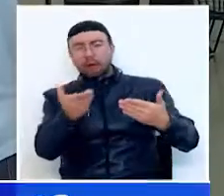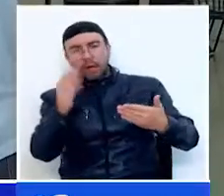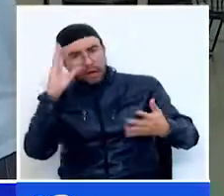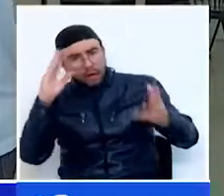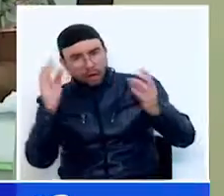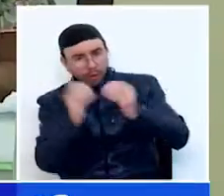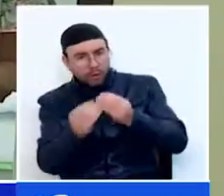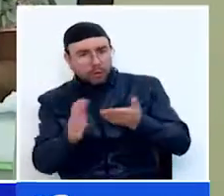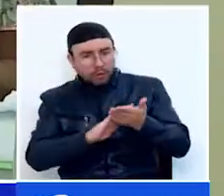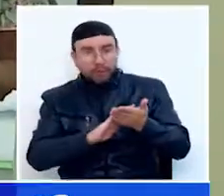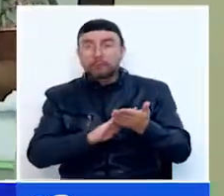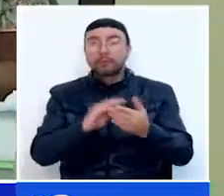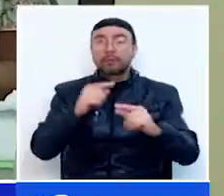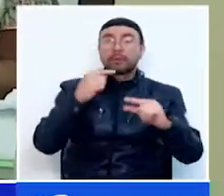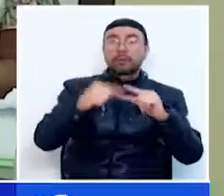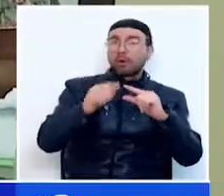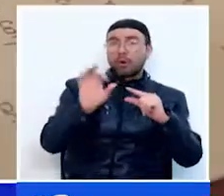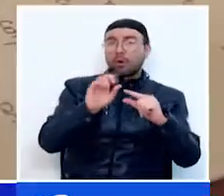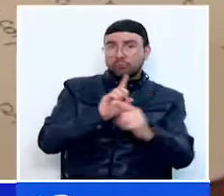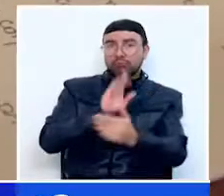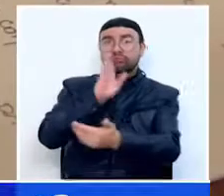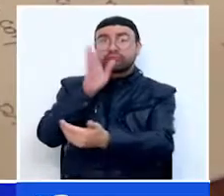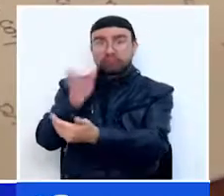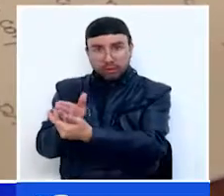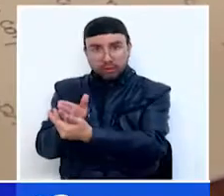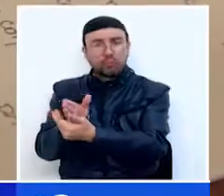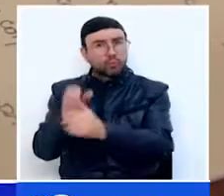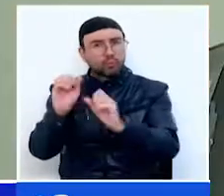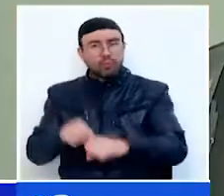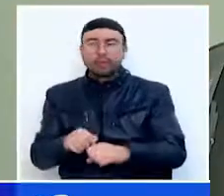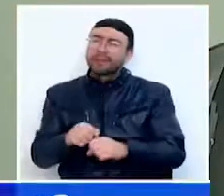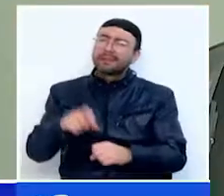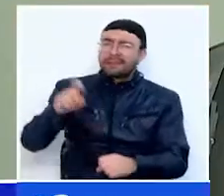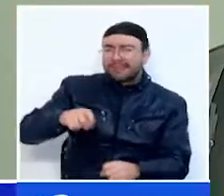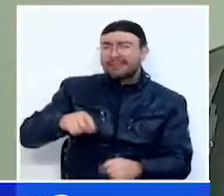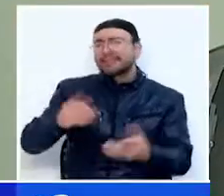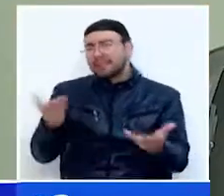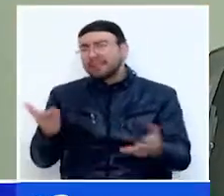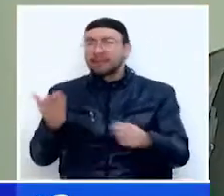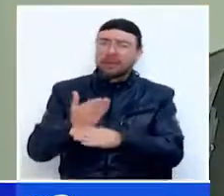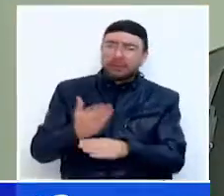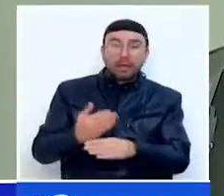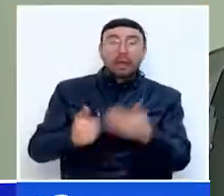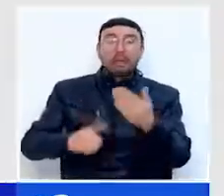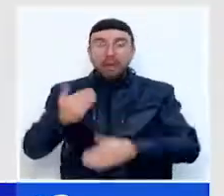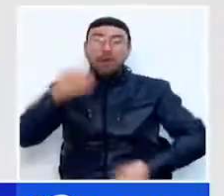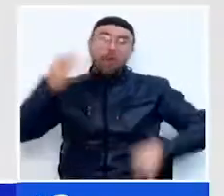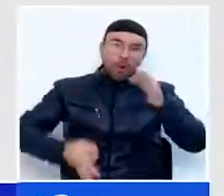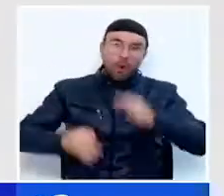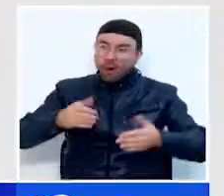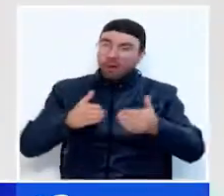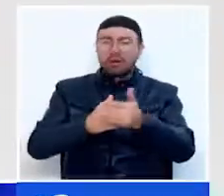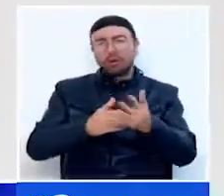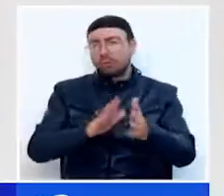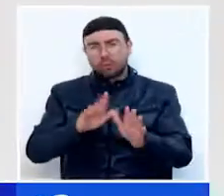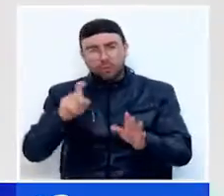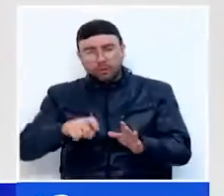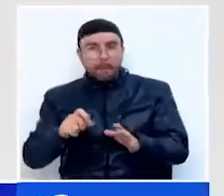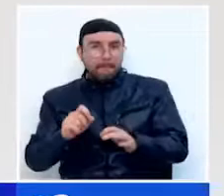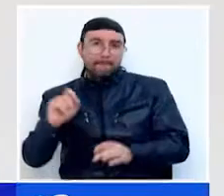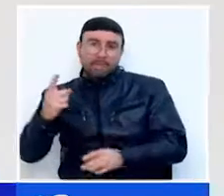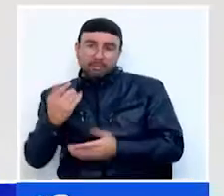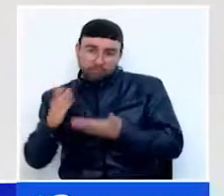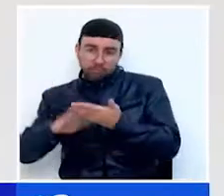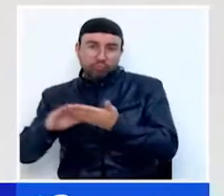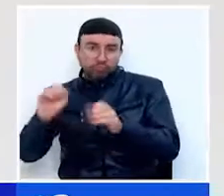través de correo electrónico o de forma presencial, las personas pueden llevar sus peticiones y así evitar abrir un proceso judicial. Bueno, para la ciudadanía en